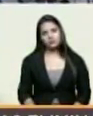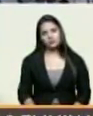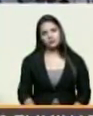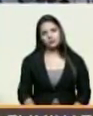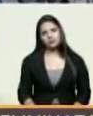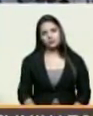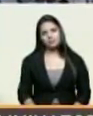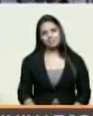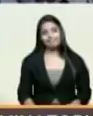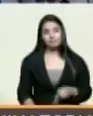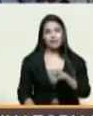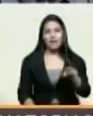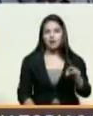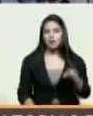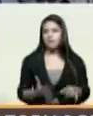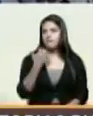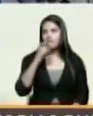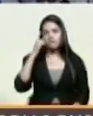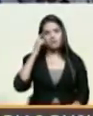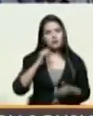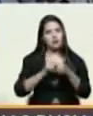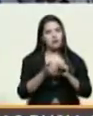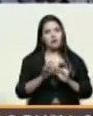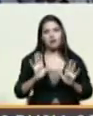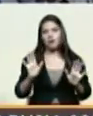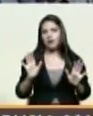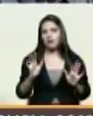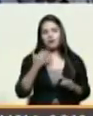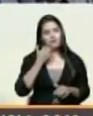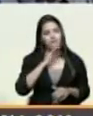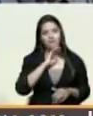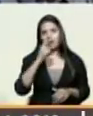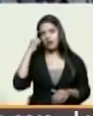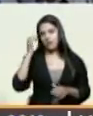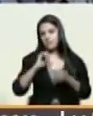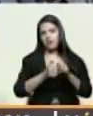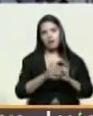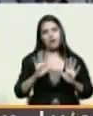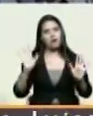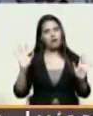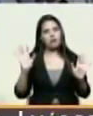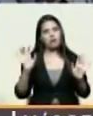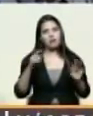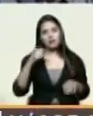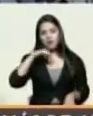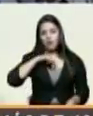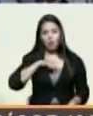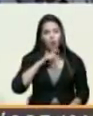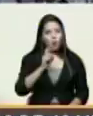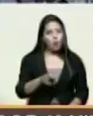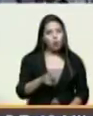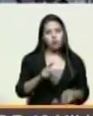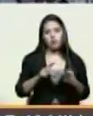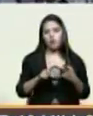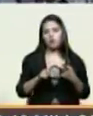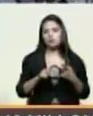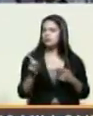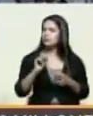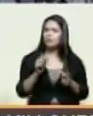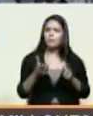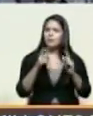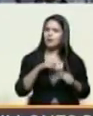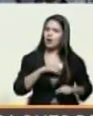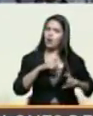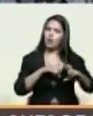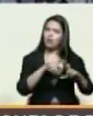Son gente enferma. O es gente enferma. De odio. No permitan que en el